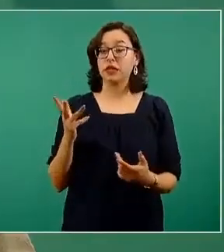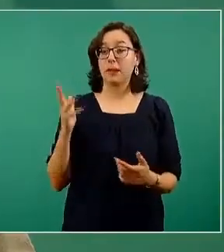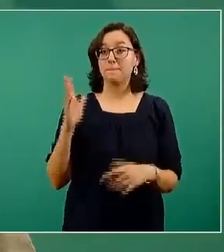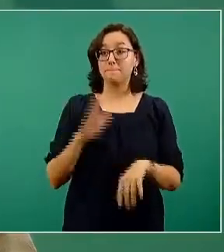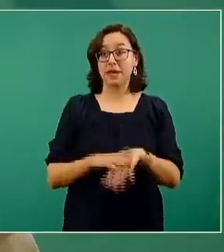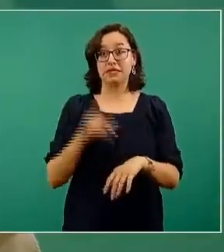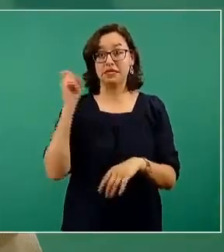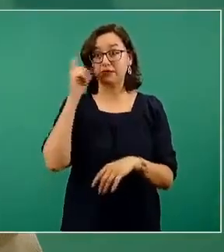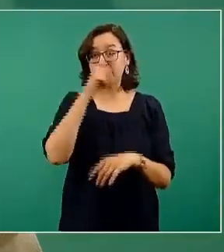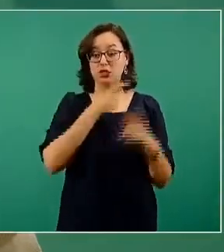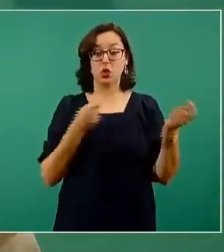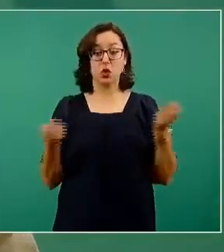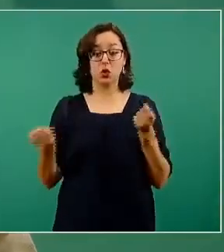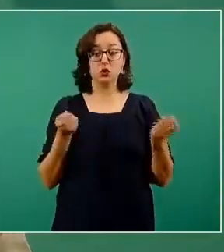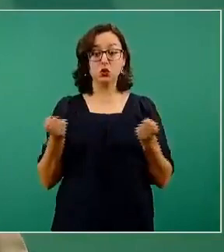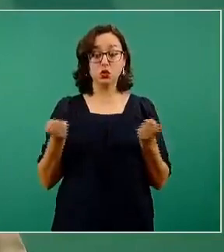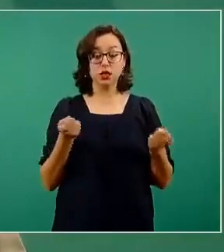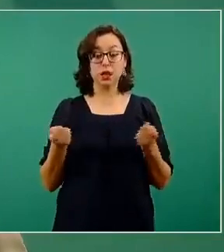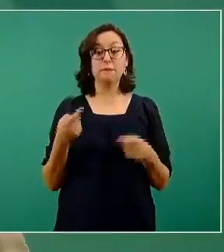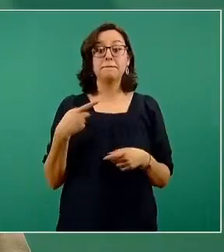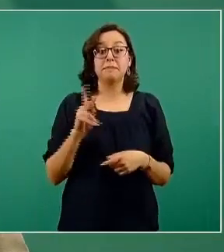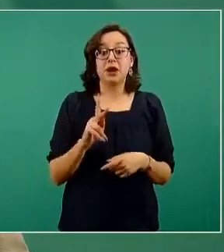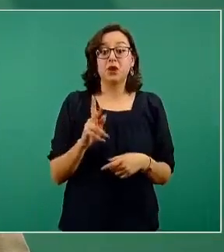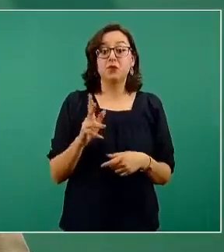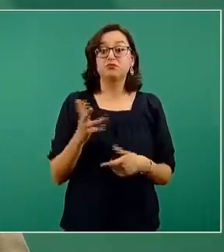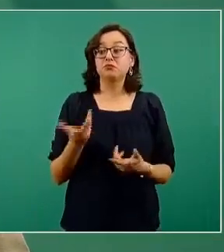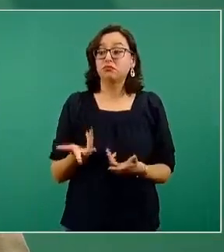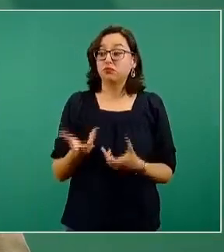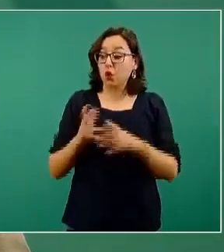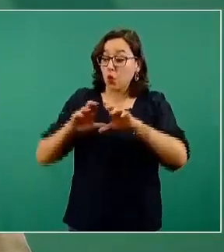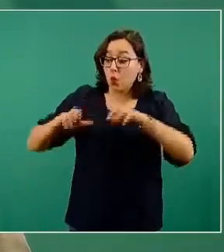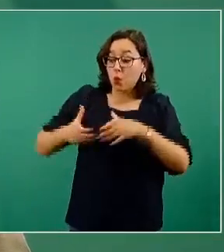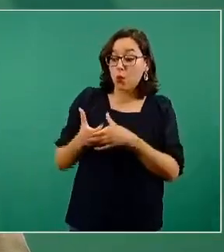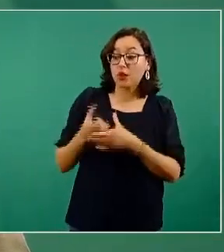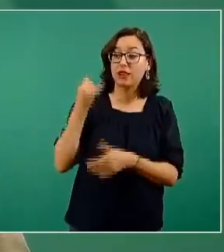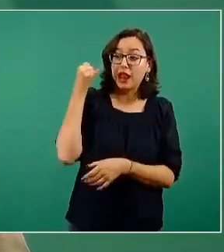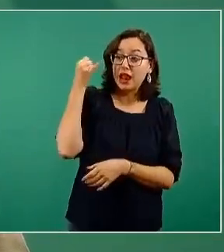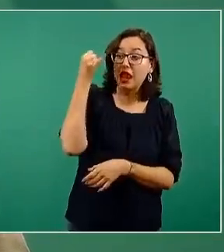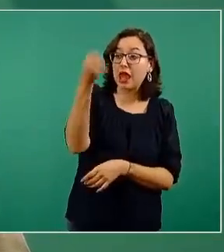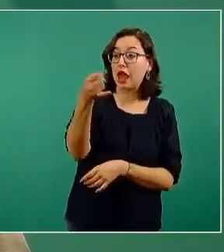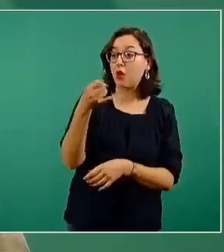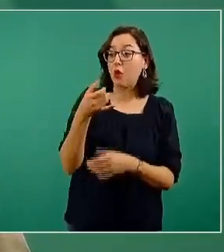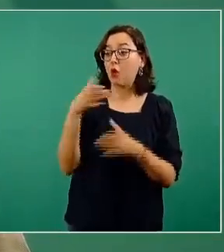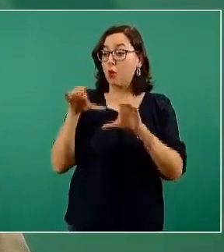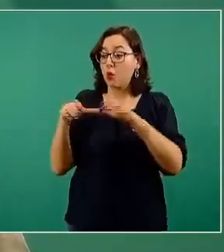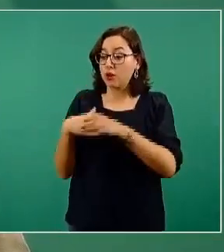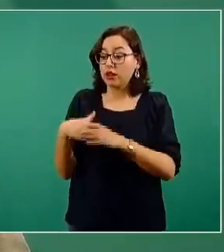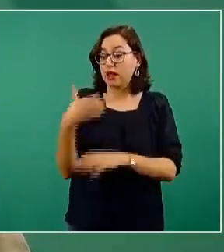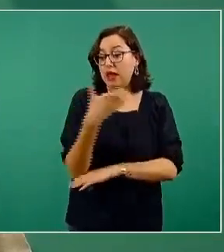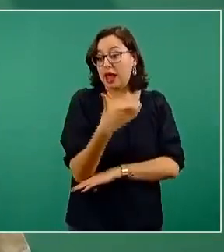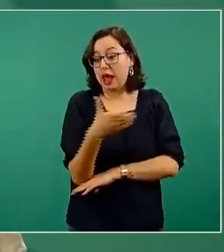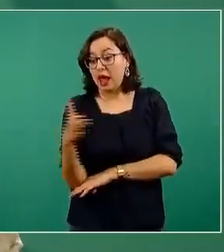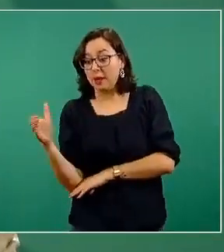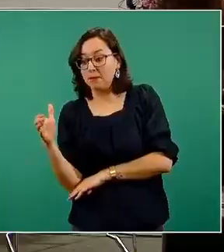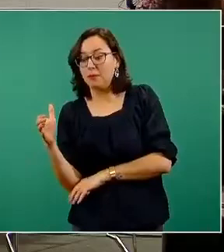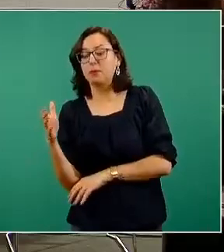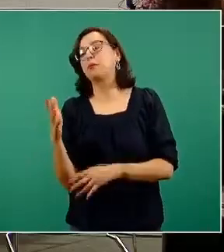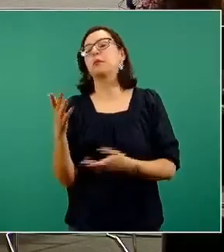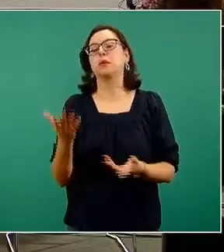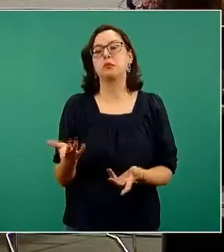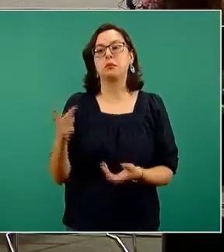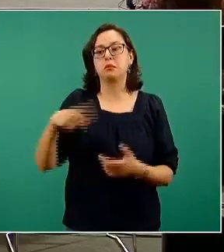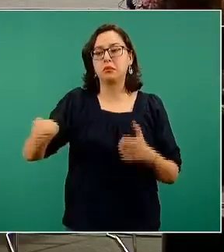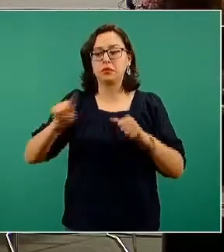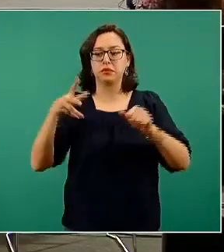dificultades de control. Pero precisamente a veces en las comunidades rurales, y eso insistimos mucho desde un inicio, aunque tal vez en teoría tienen menos riesgo